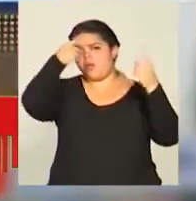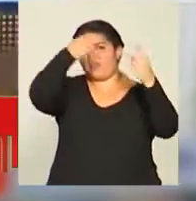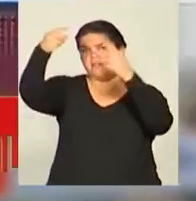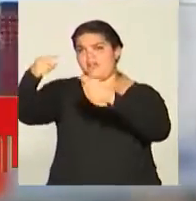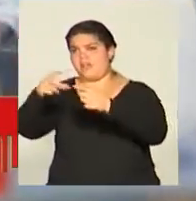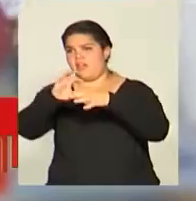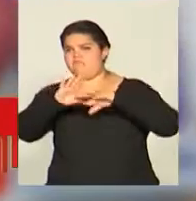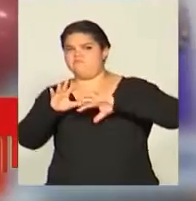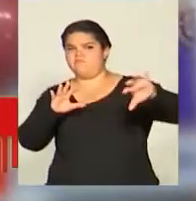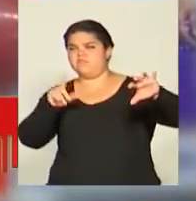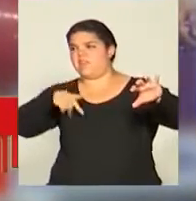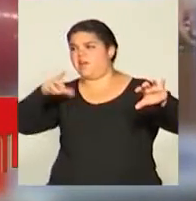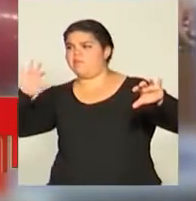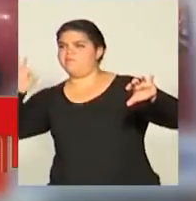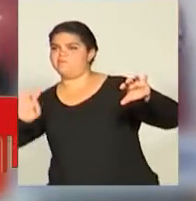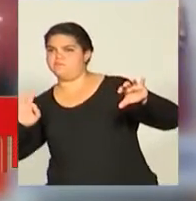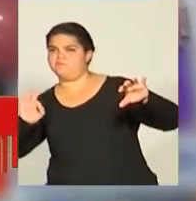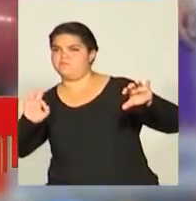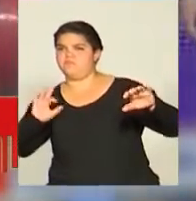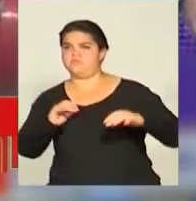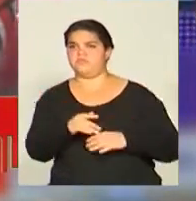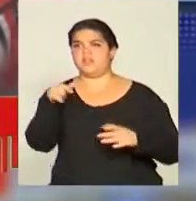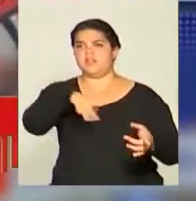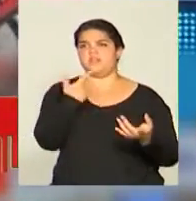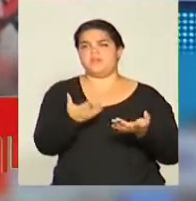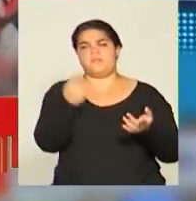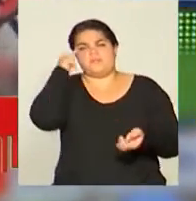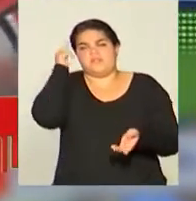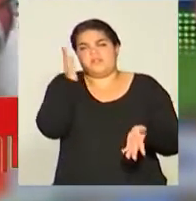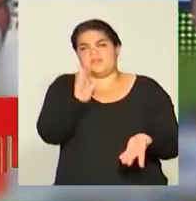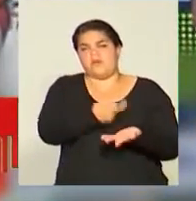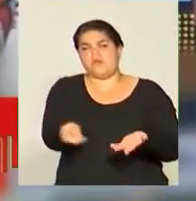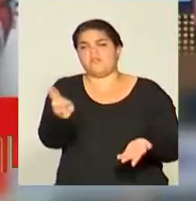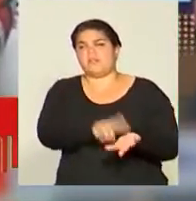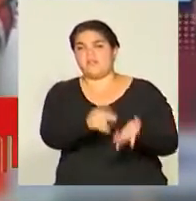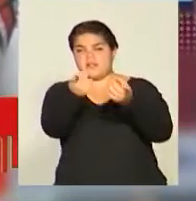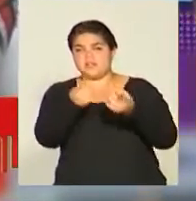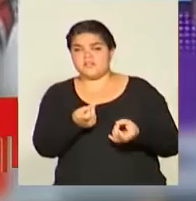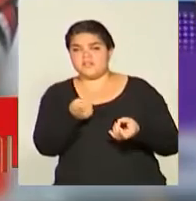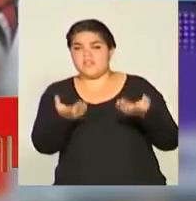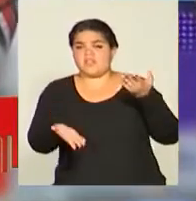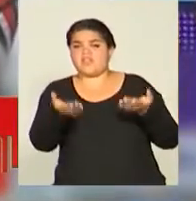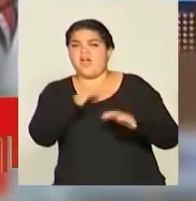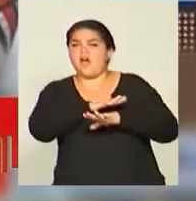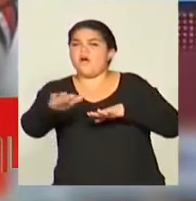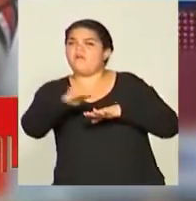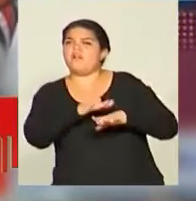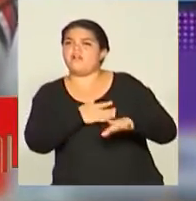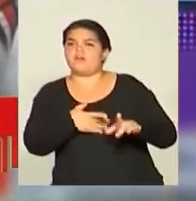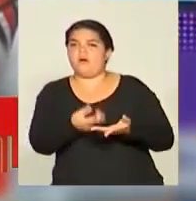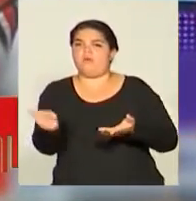el otro poder. Creo que hay que volver a balancear esa relación sin caer en las relaciones carnales